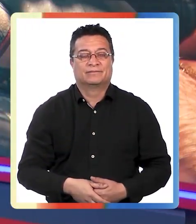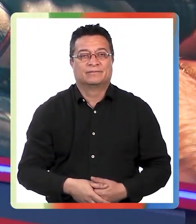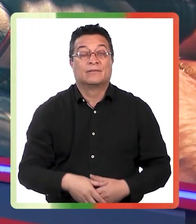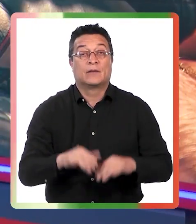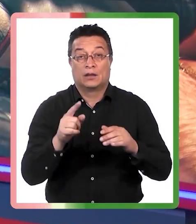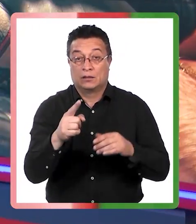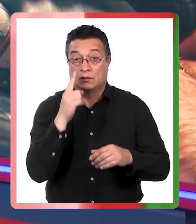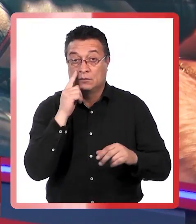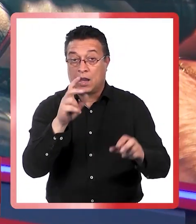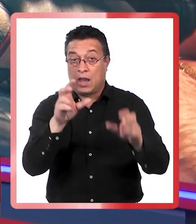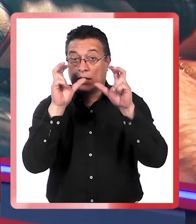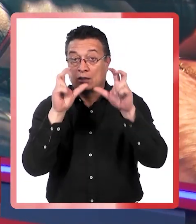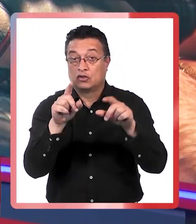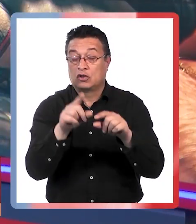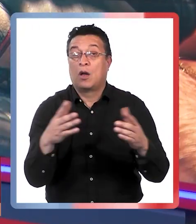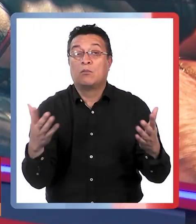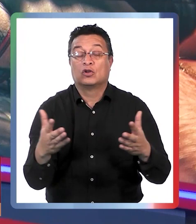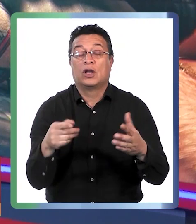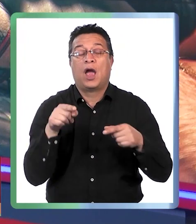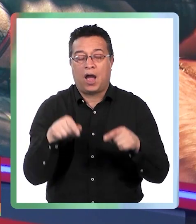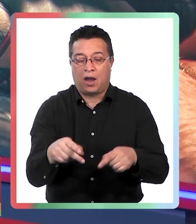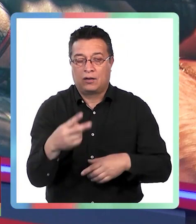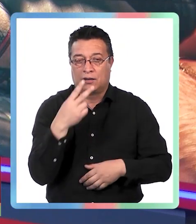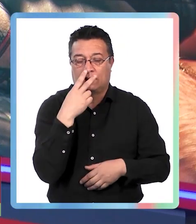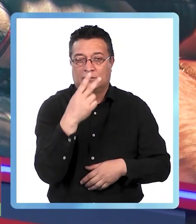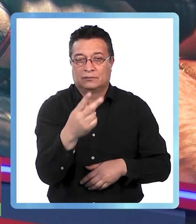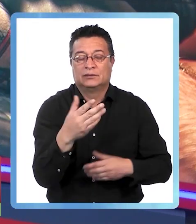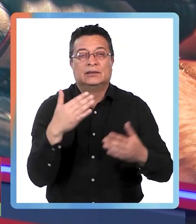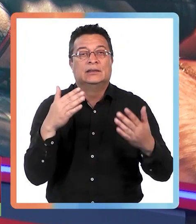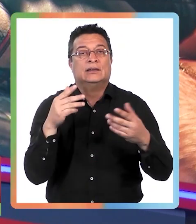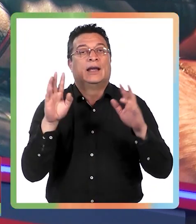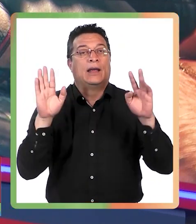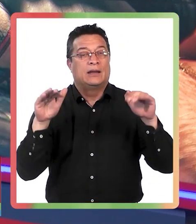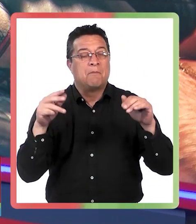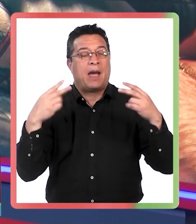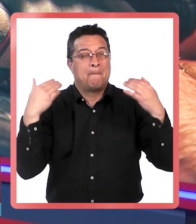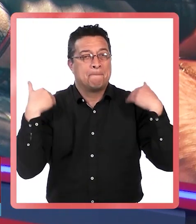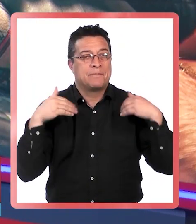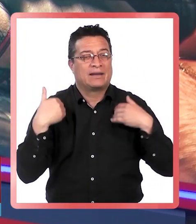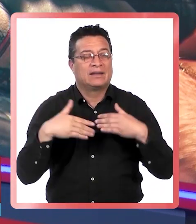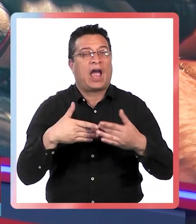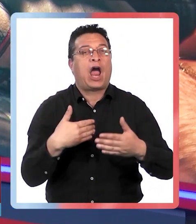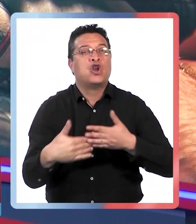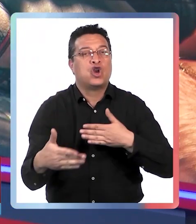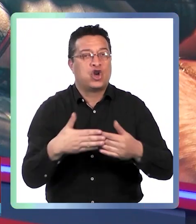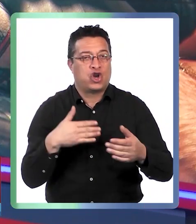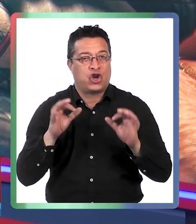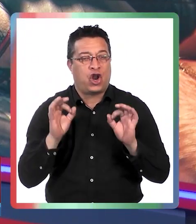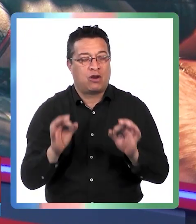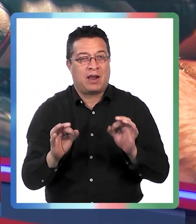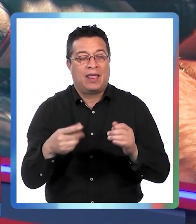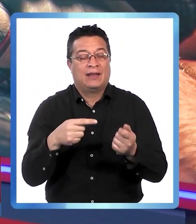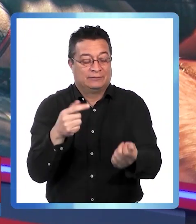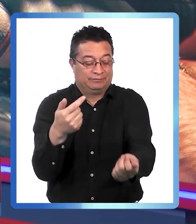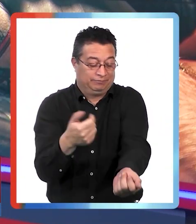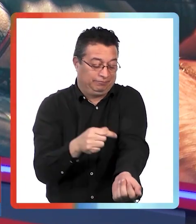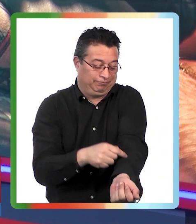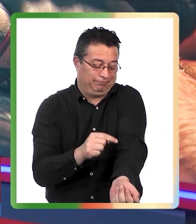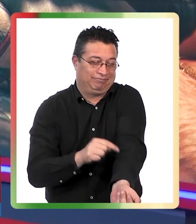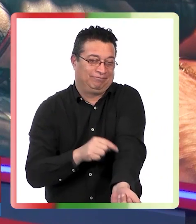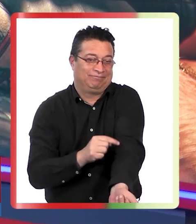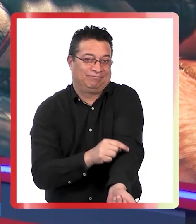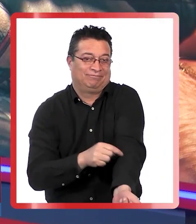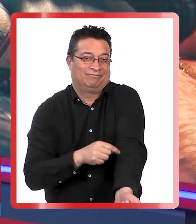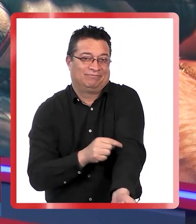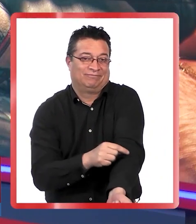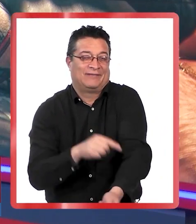Y preste mucha atención porque a continuación vamos a hablar de una práctica bastante común actualmente, los tatuajes. Porque según un